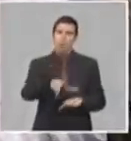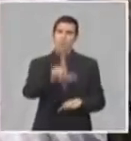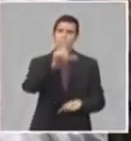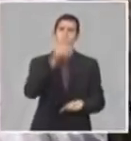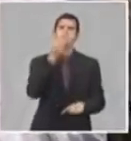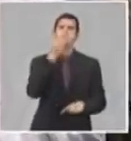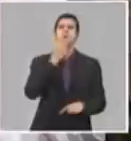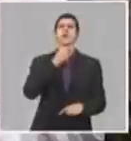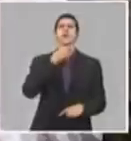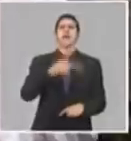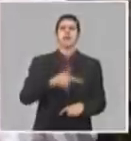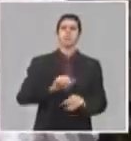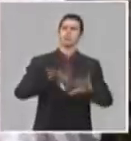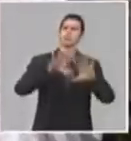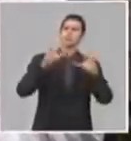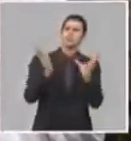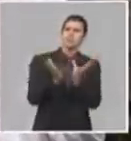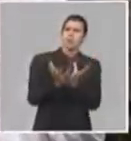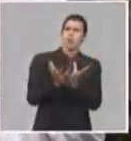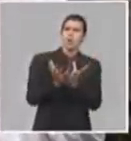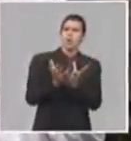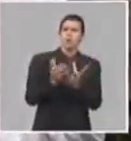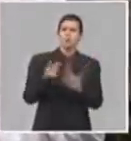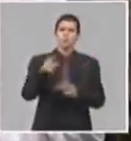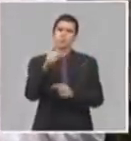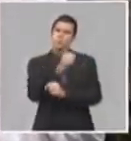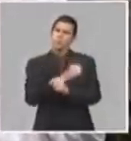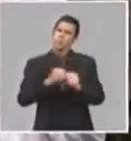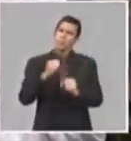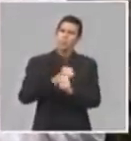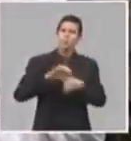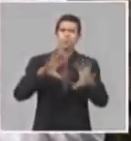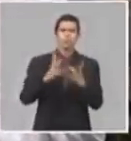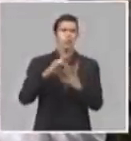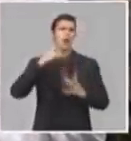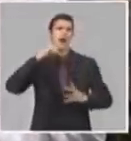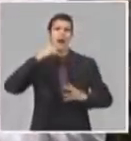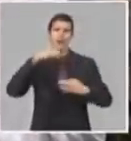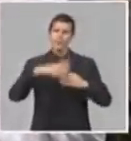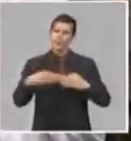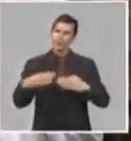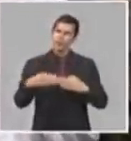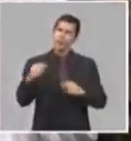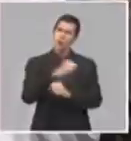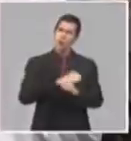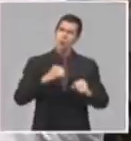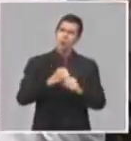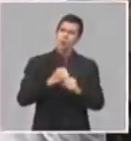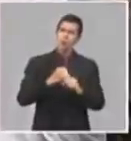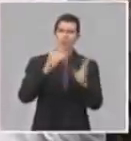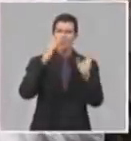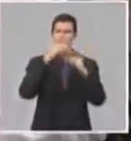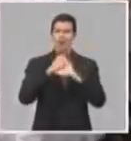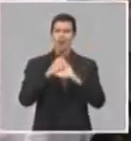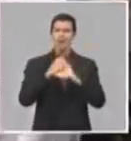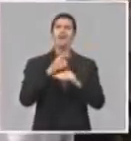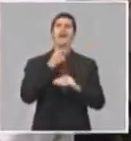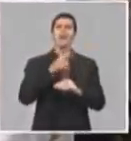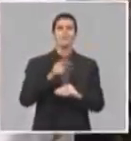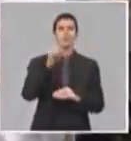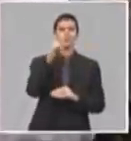las transacciones que se hagan con los dólares en efectivo no estarán sujetas del